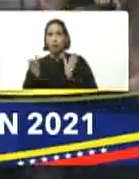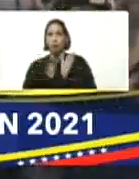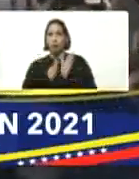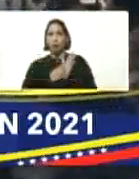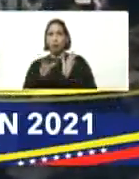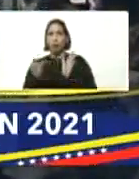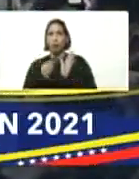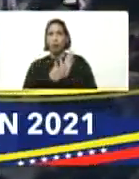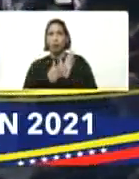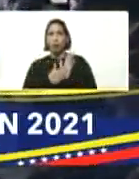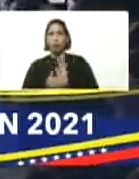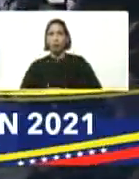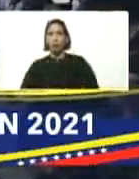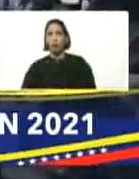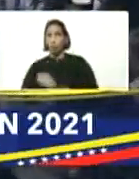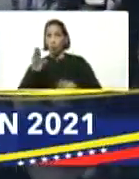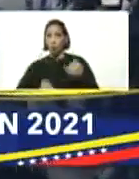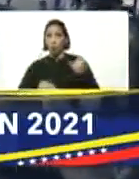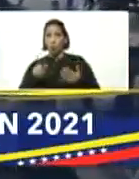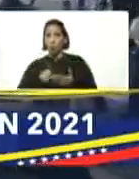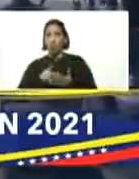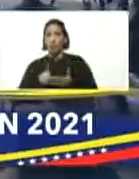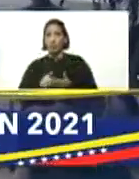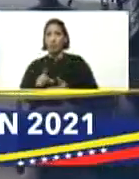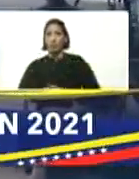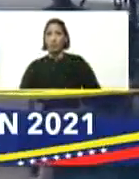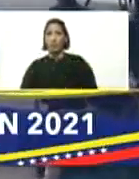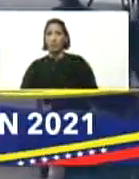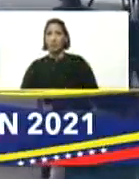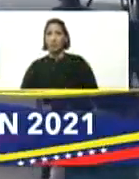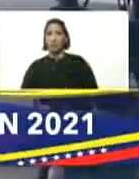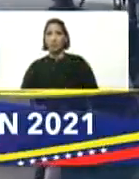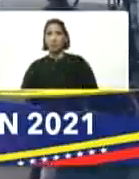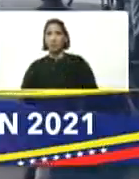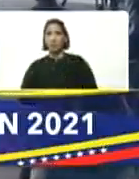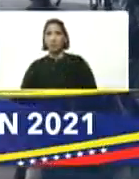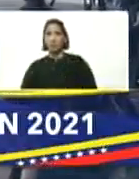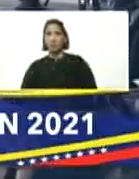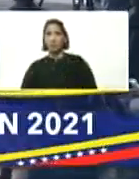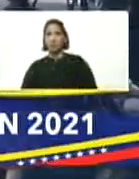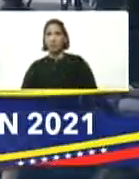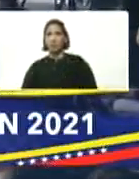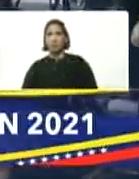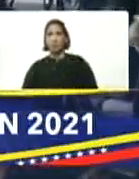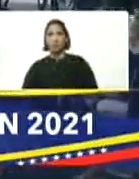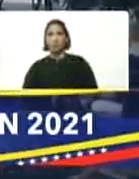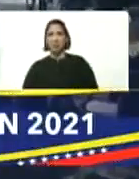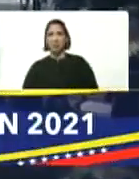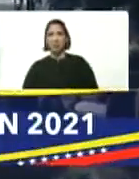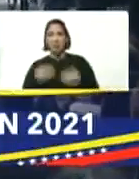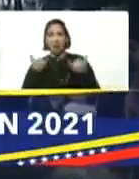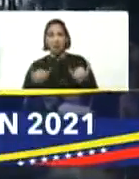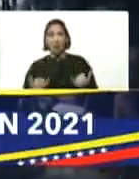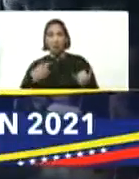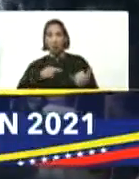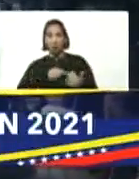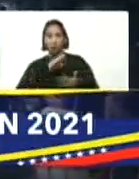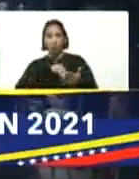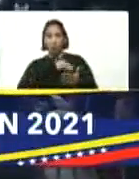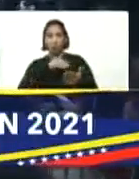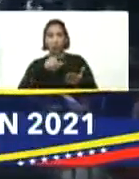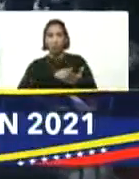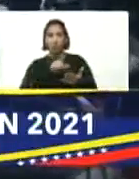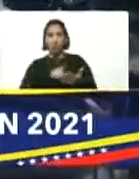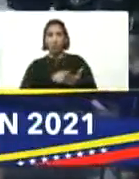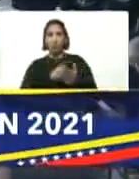dijo que era el último editado. Ese no, ese es de Mario Alcira. Muy bien. Ahora estaremos bautizando todos